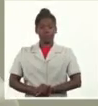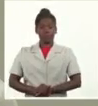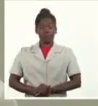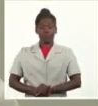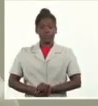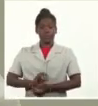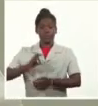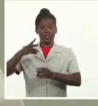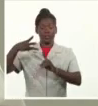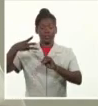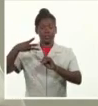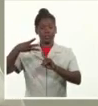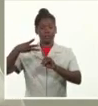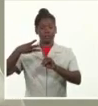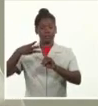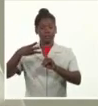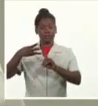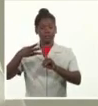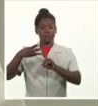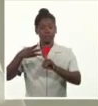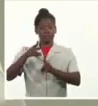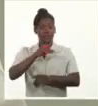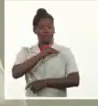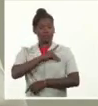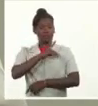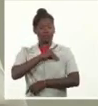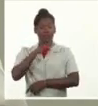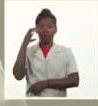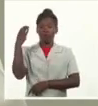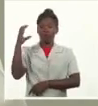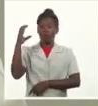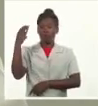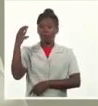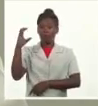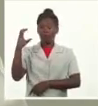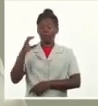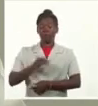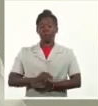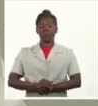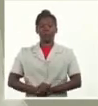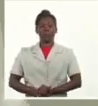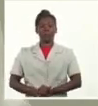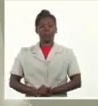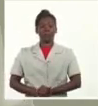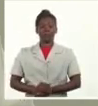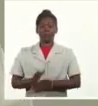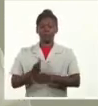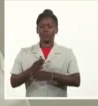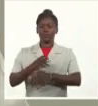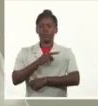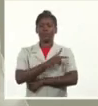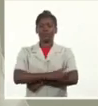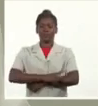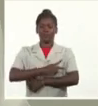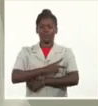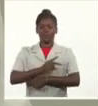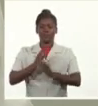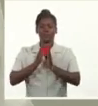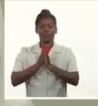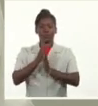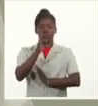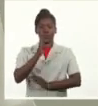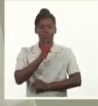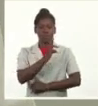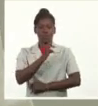Henao, delegado de la Conferencia Episcopal Colombiana para las Relaciones Iglesia-Estado. Iván Danilo